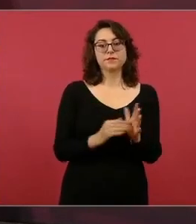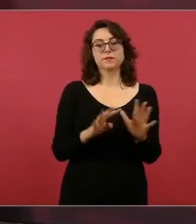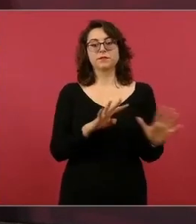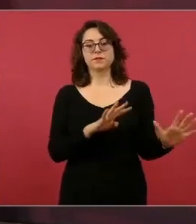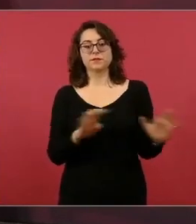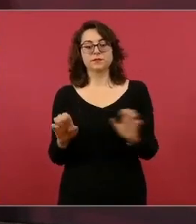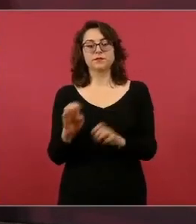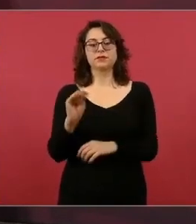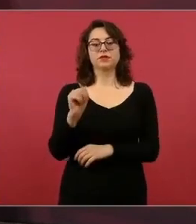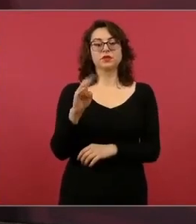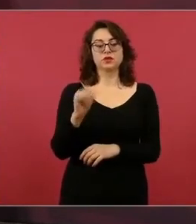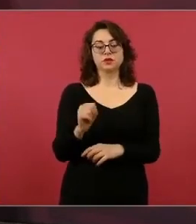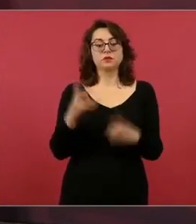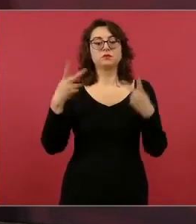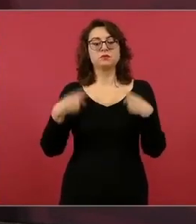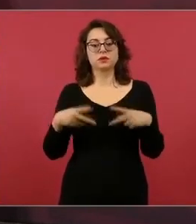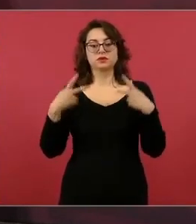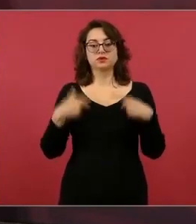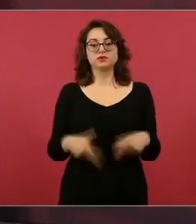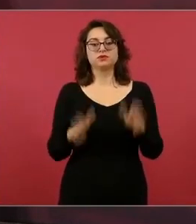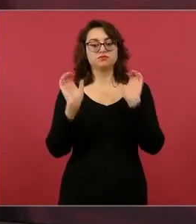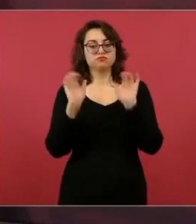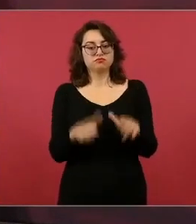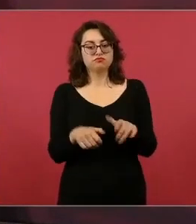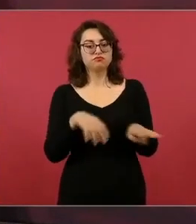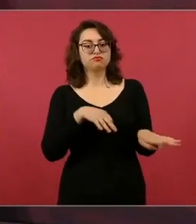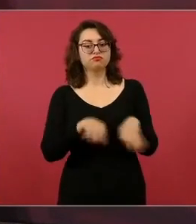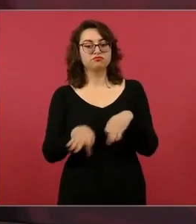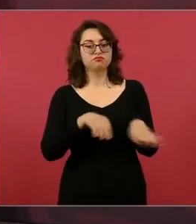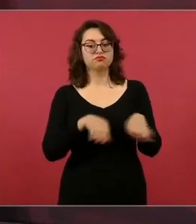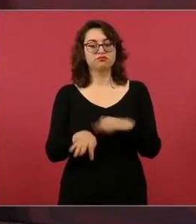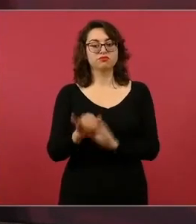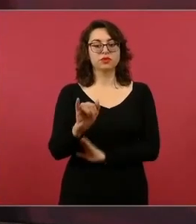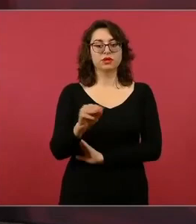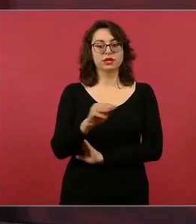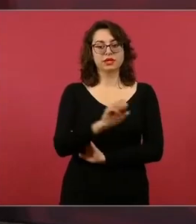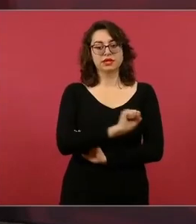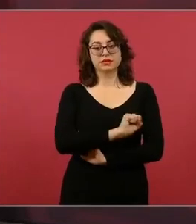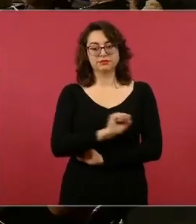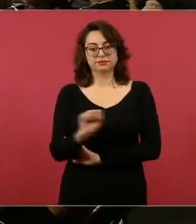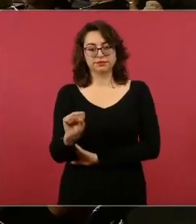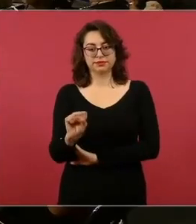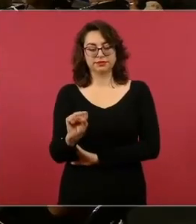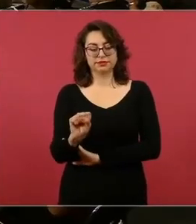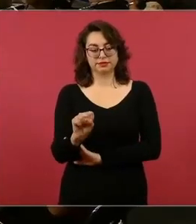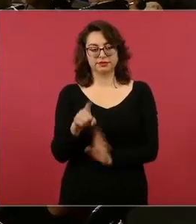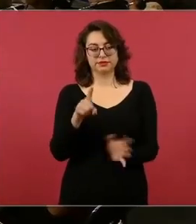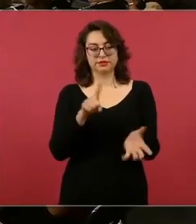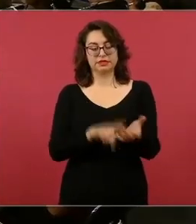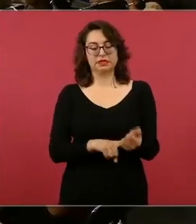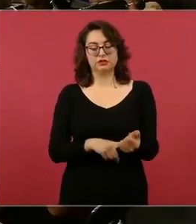21.862.909 trabajadores inscritos en el Seguro Social.